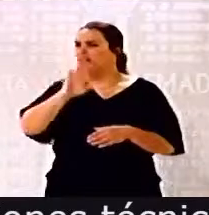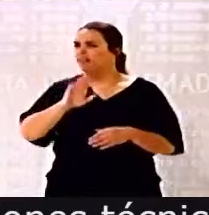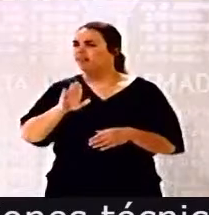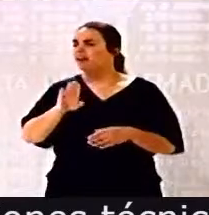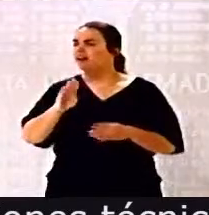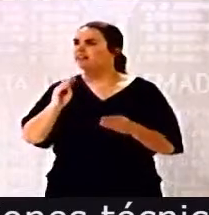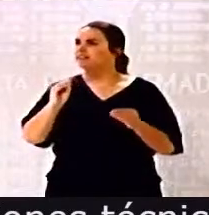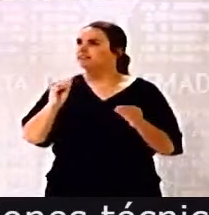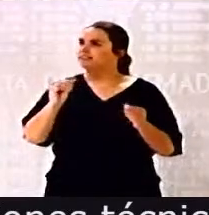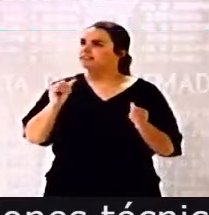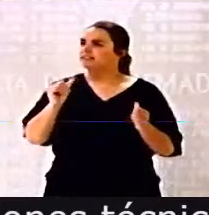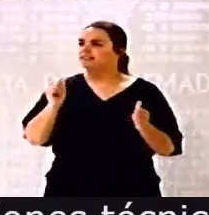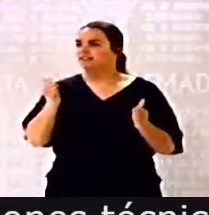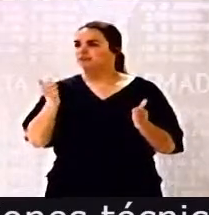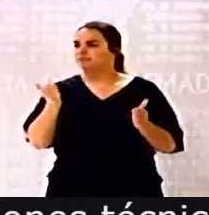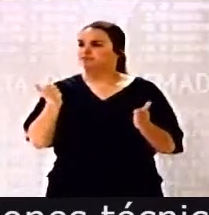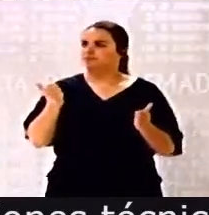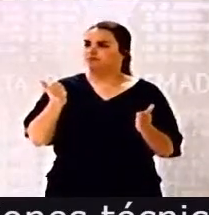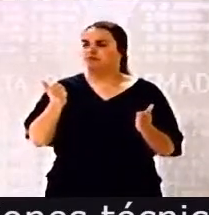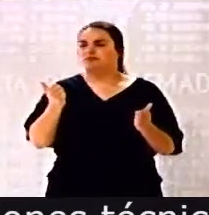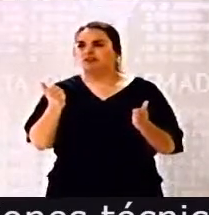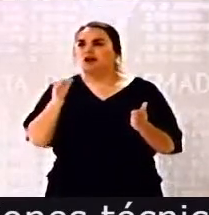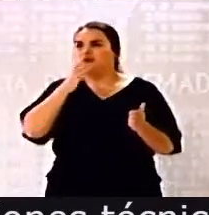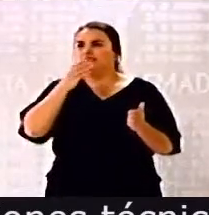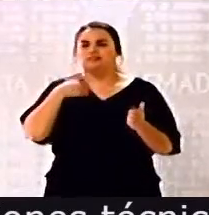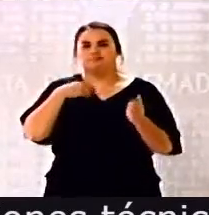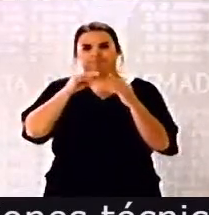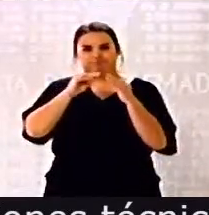parece que se podría haber dicho